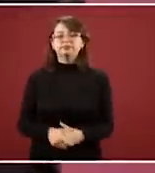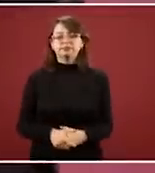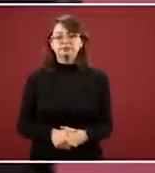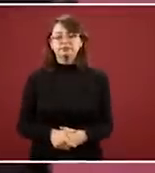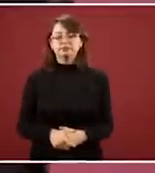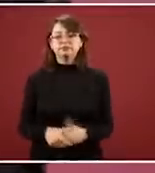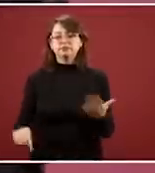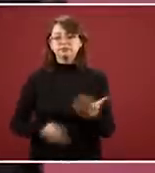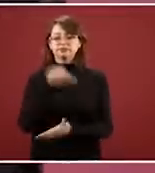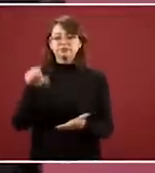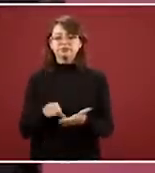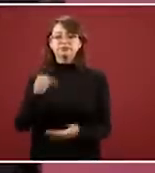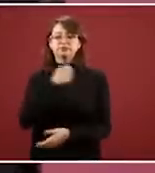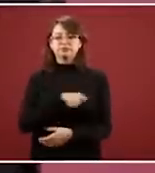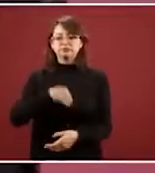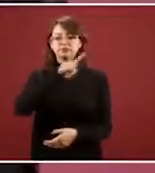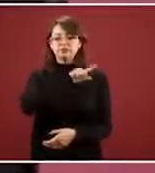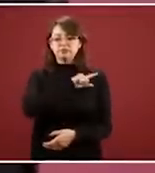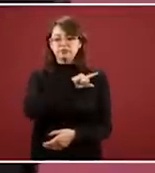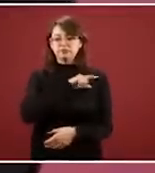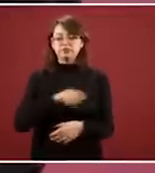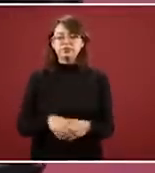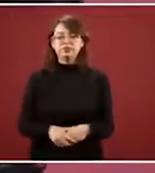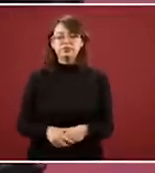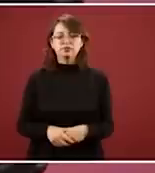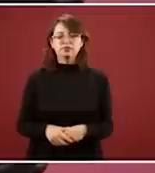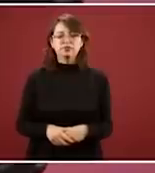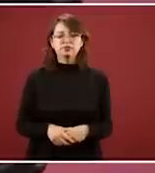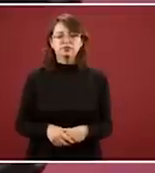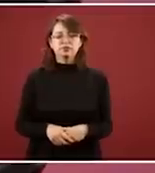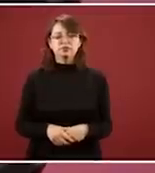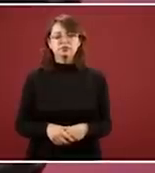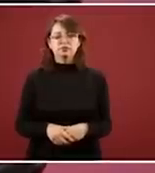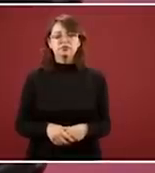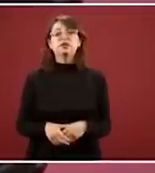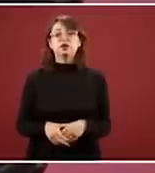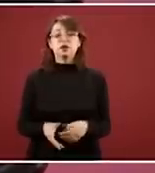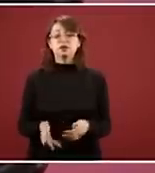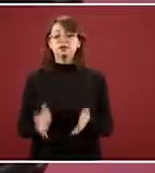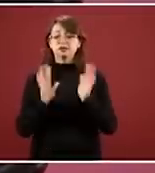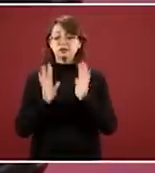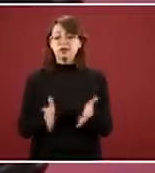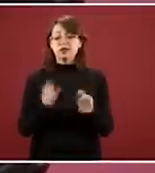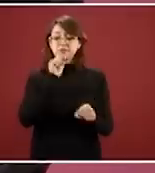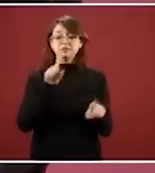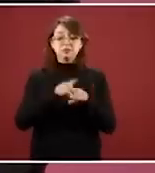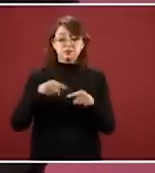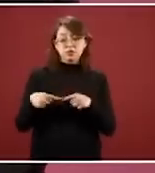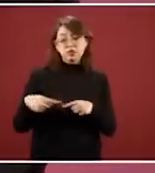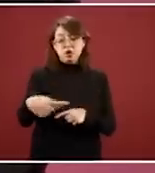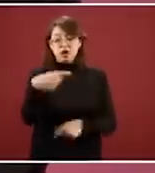en centros de salud, y ya también este año empieza